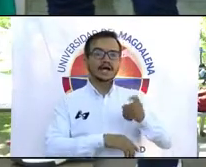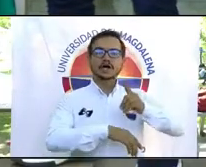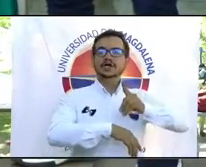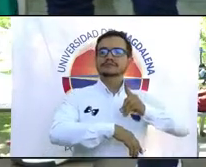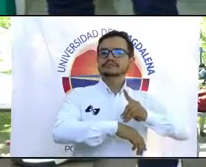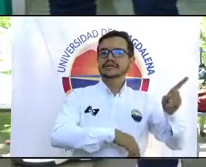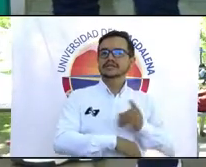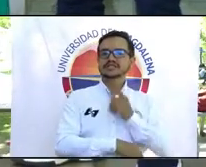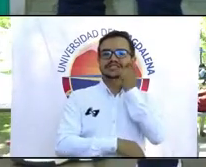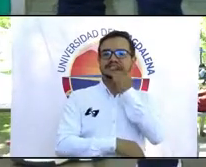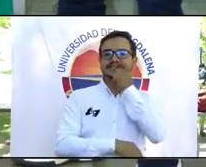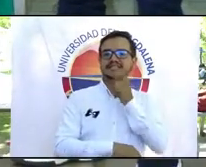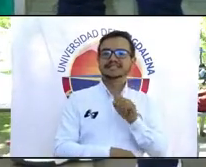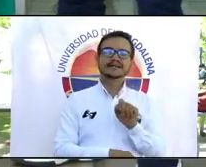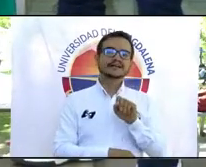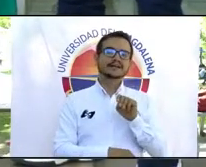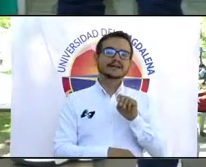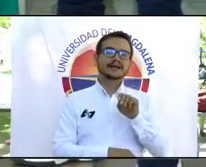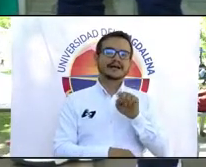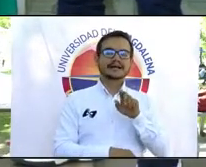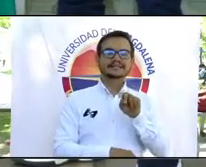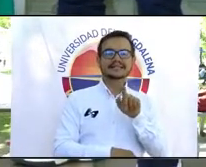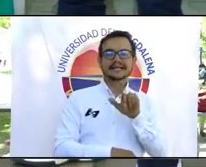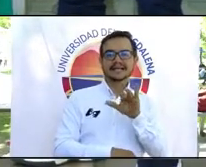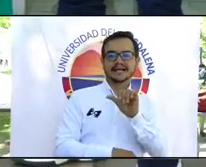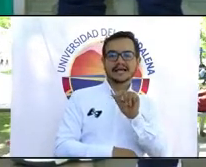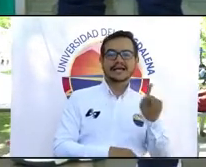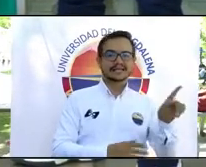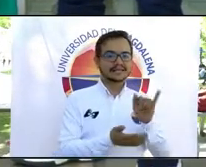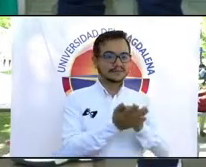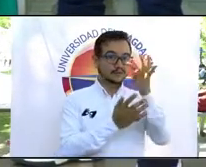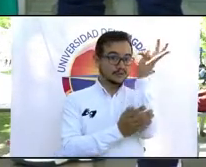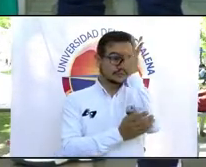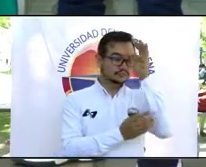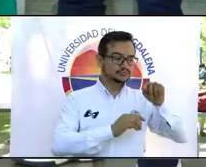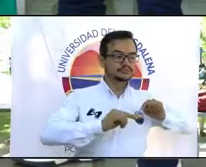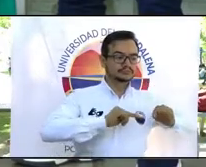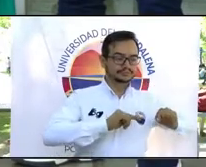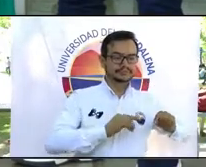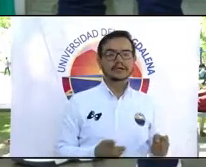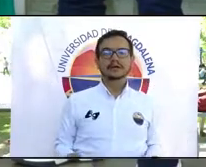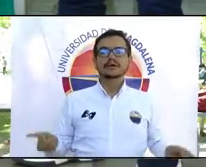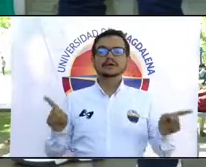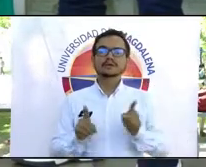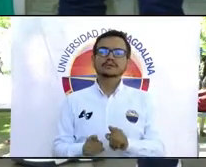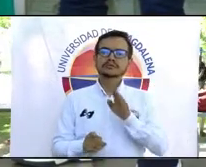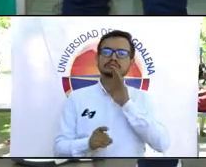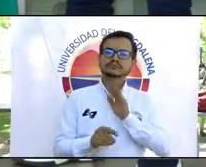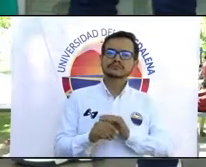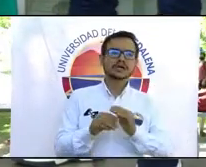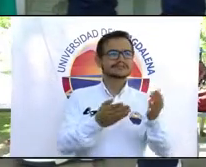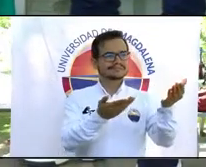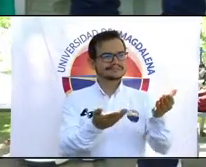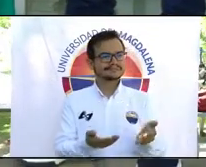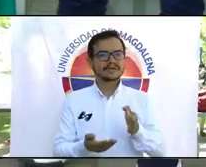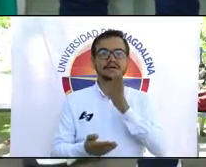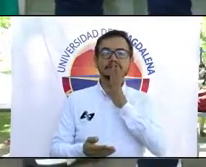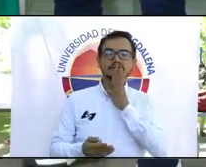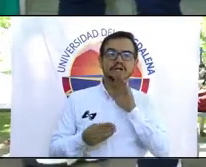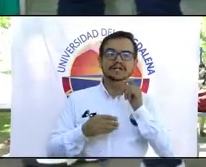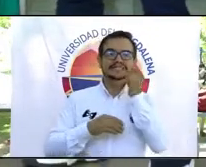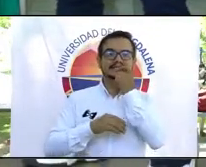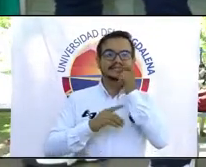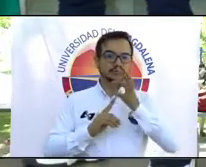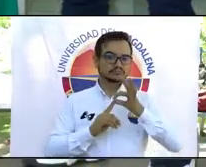Palacio Benavides, coordinadora académica de la Clínica Odontológica. Asimismo, hacemos extensivo este saludo a la odontóloga